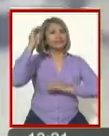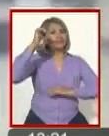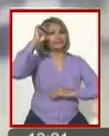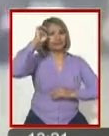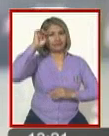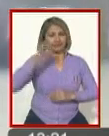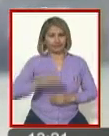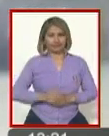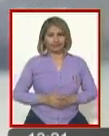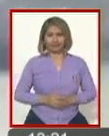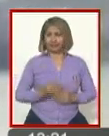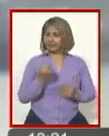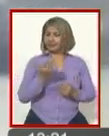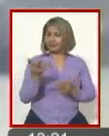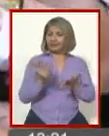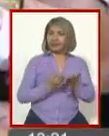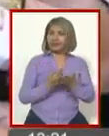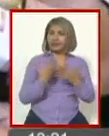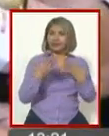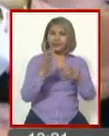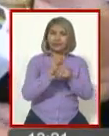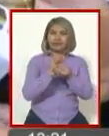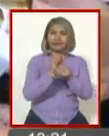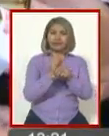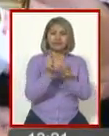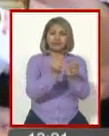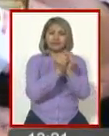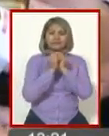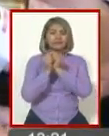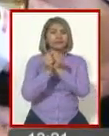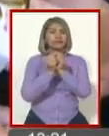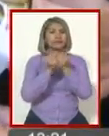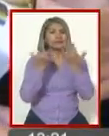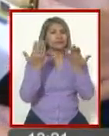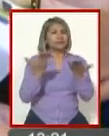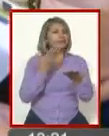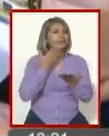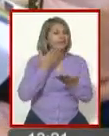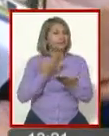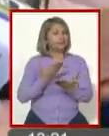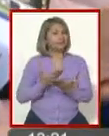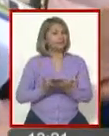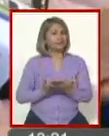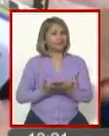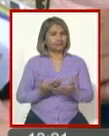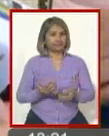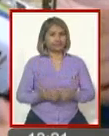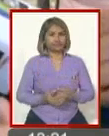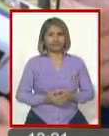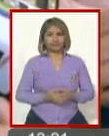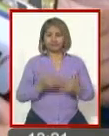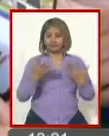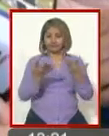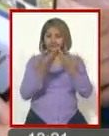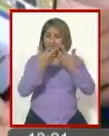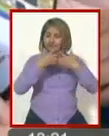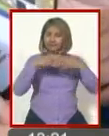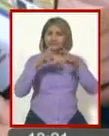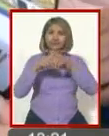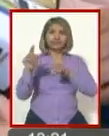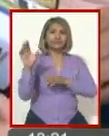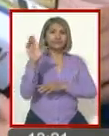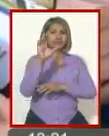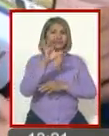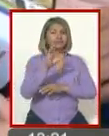Estado que en muchas ocasiones han trabajado de manera conjunta exitosamente, ¿no es cierto? Hemos coordinado